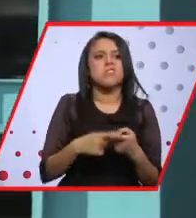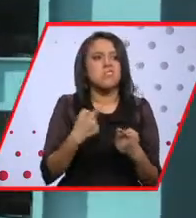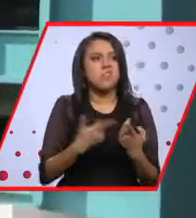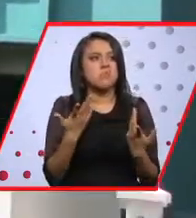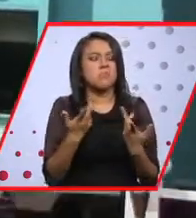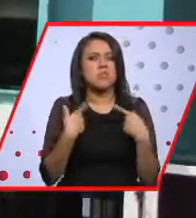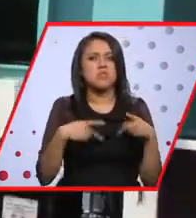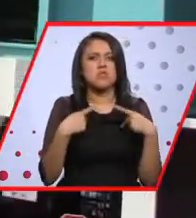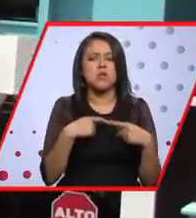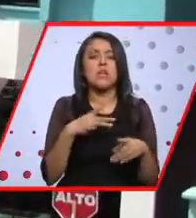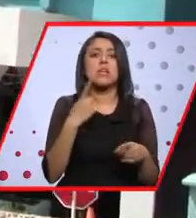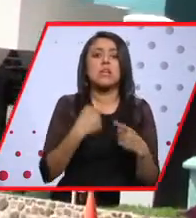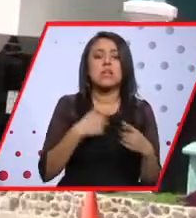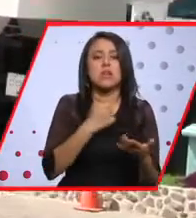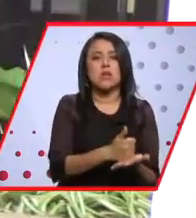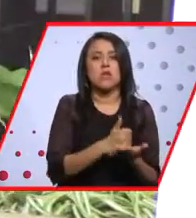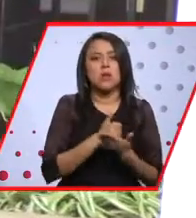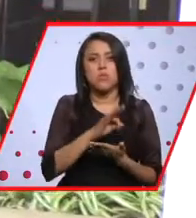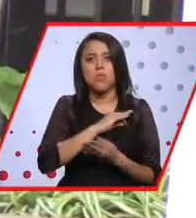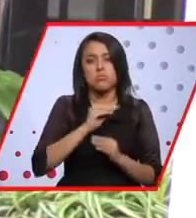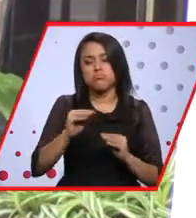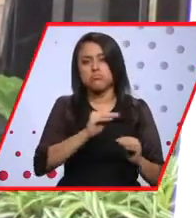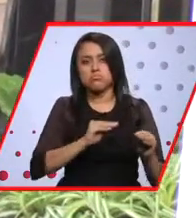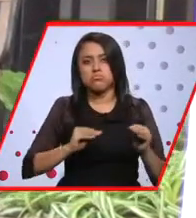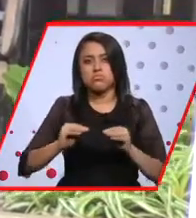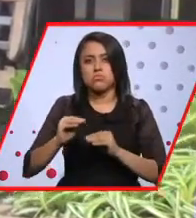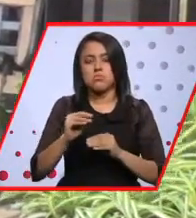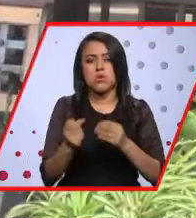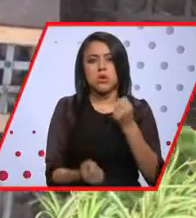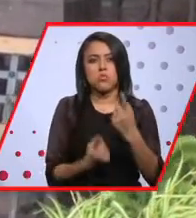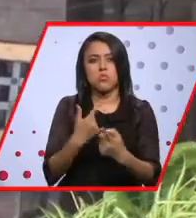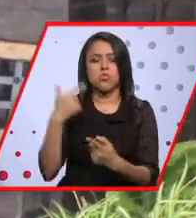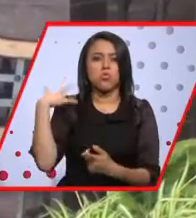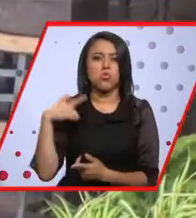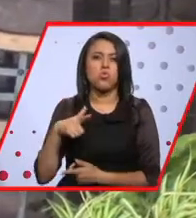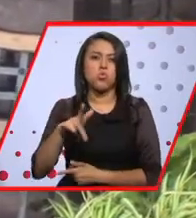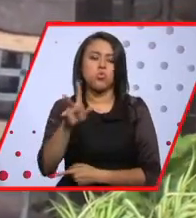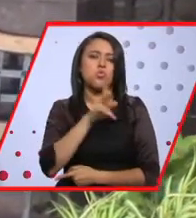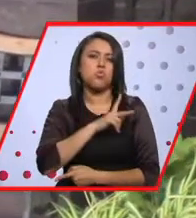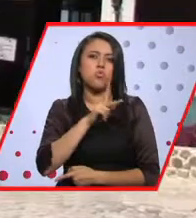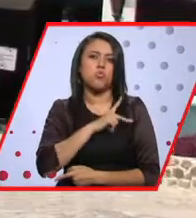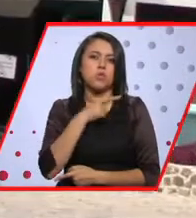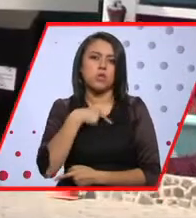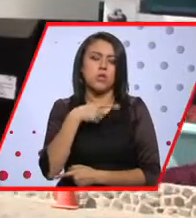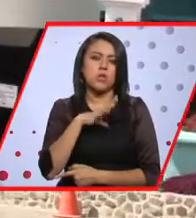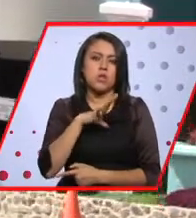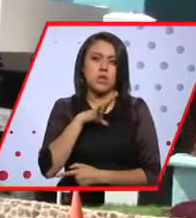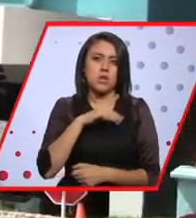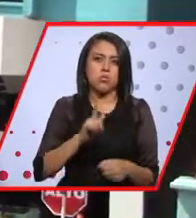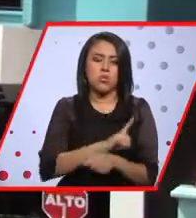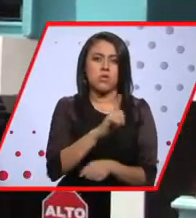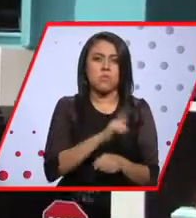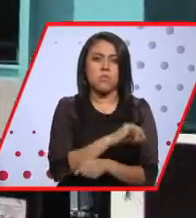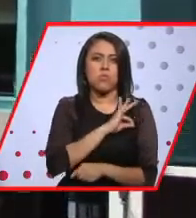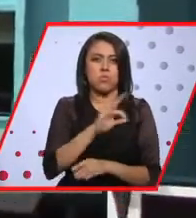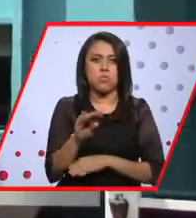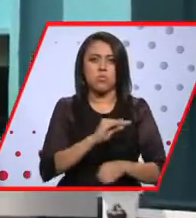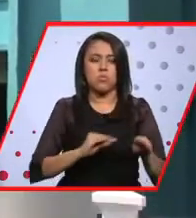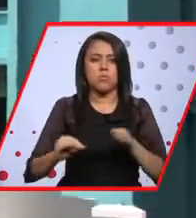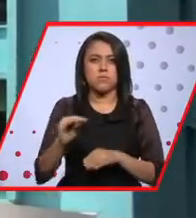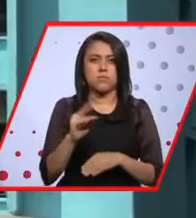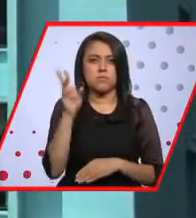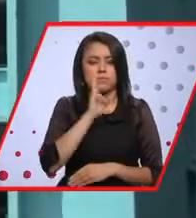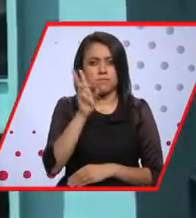el apoyo que tenía para moverse en algunas líneas aéreas privadas dentro del territorio nacional de Guatemala. Muy